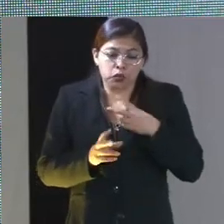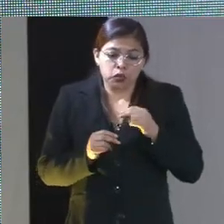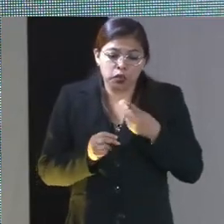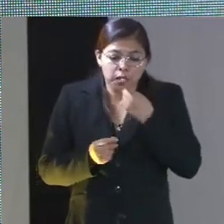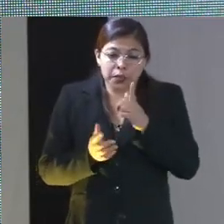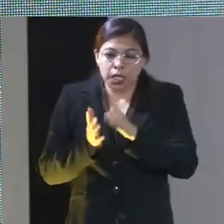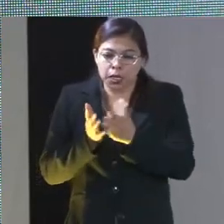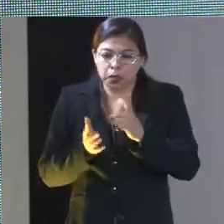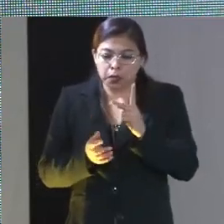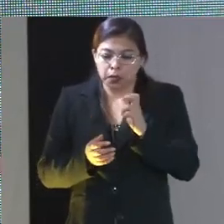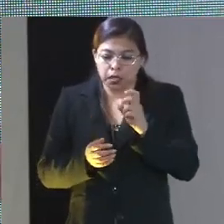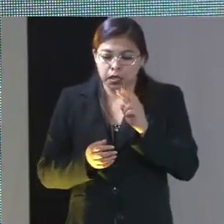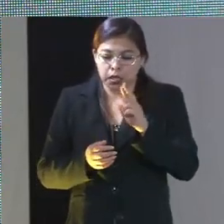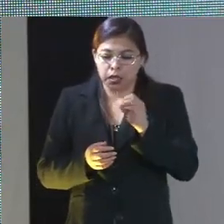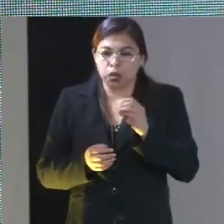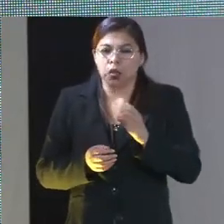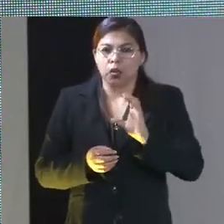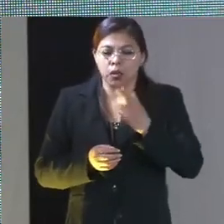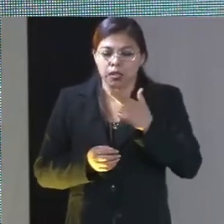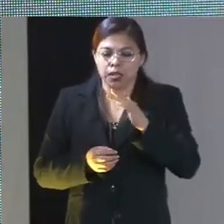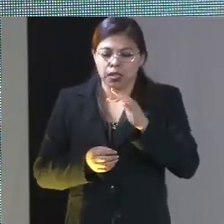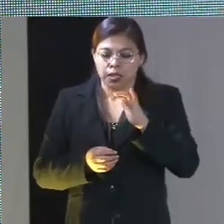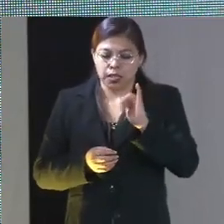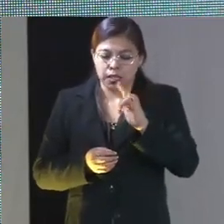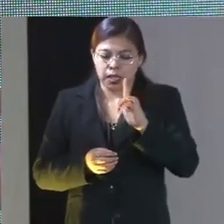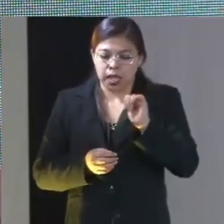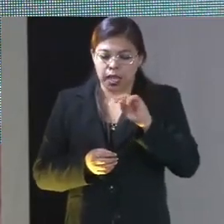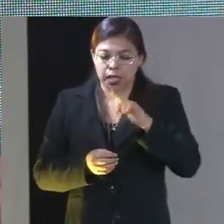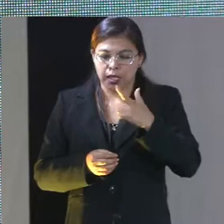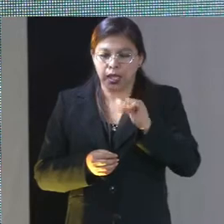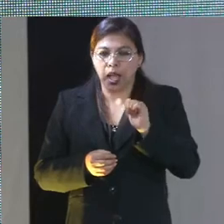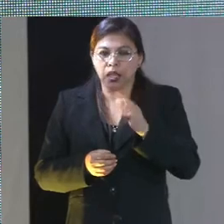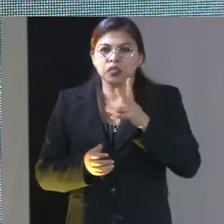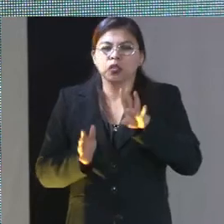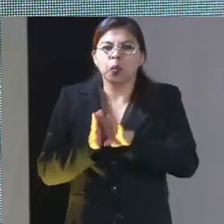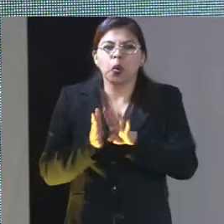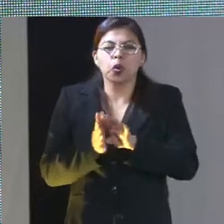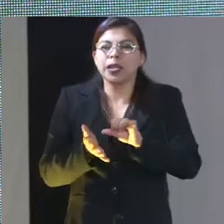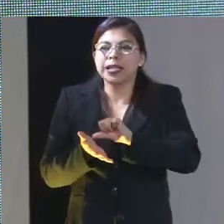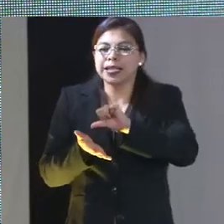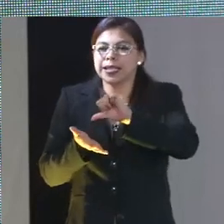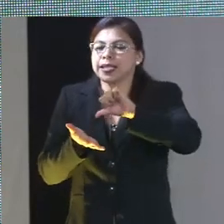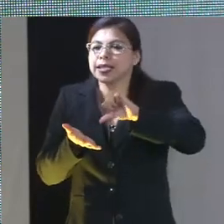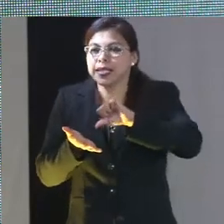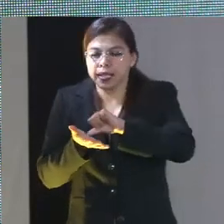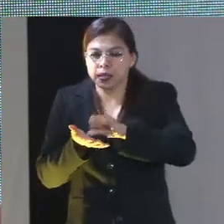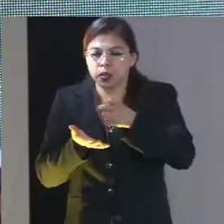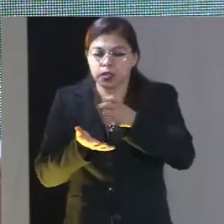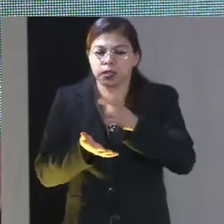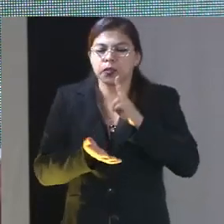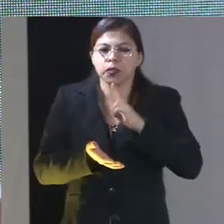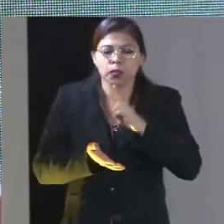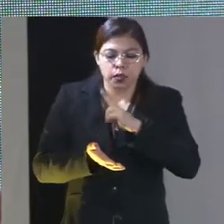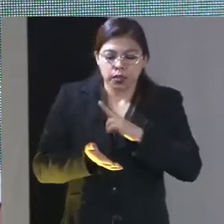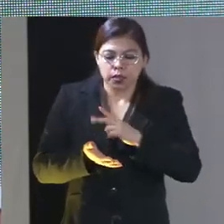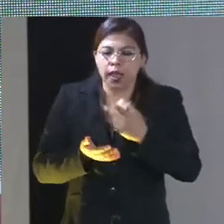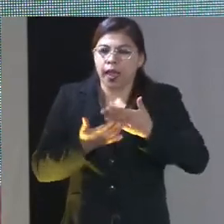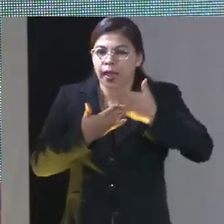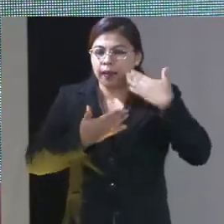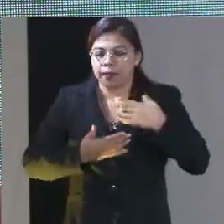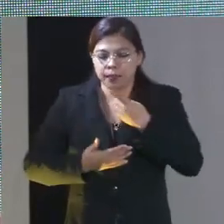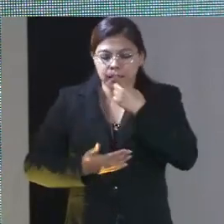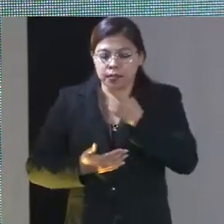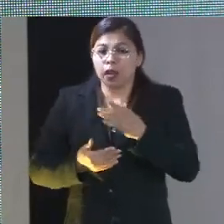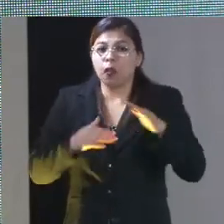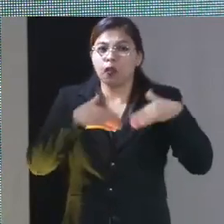Pedro, en una suerte de visión chilanga, es decir, centralista de la conquista. Y así como antes se decía que fuera